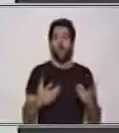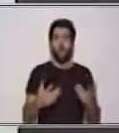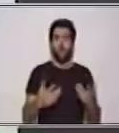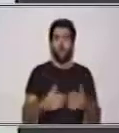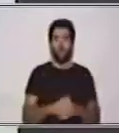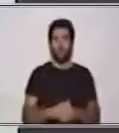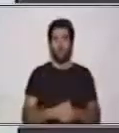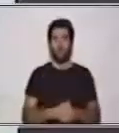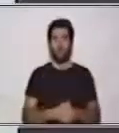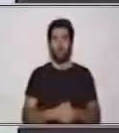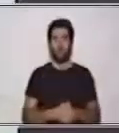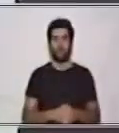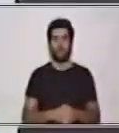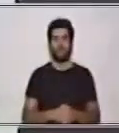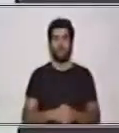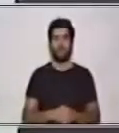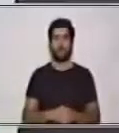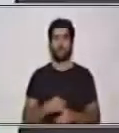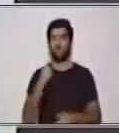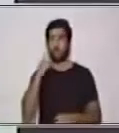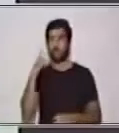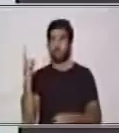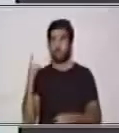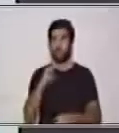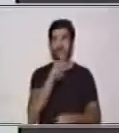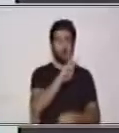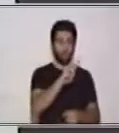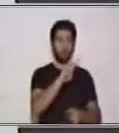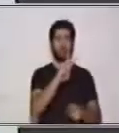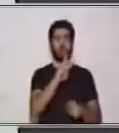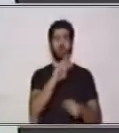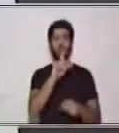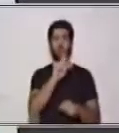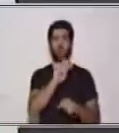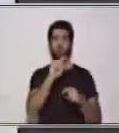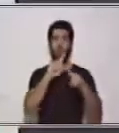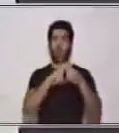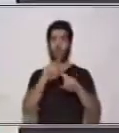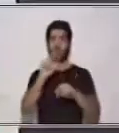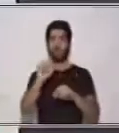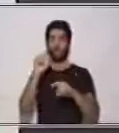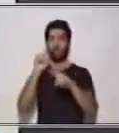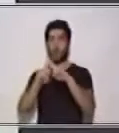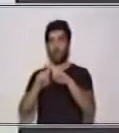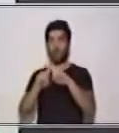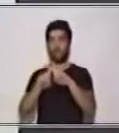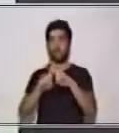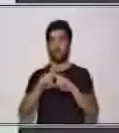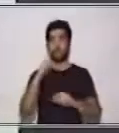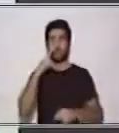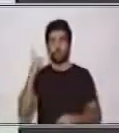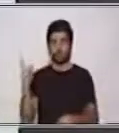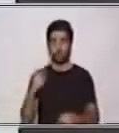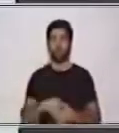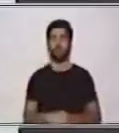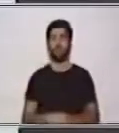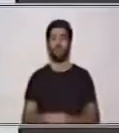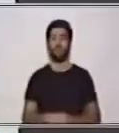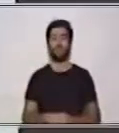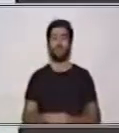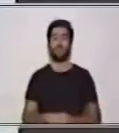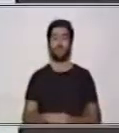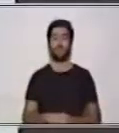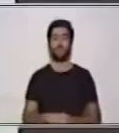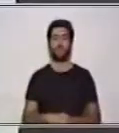copiar. Y el x cuadrado lo vamos a representar como x por x. Luego